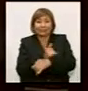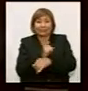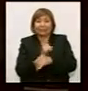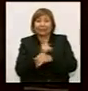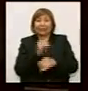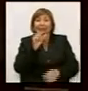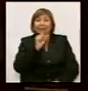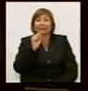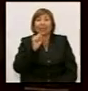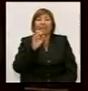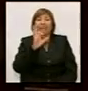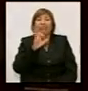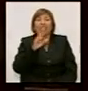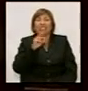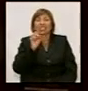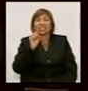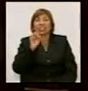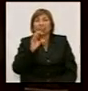Francisco.